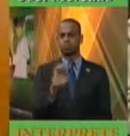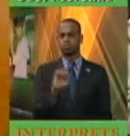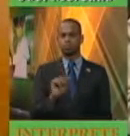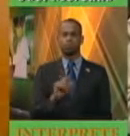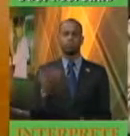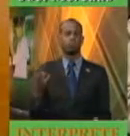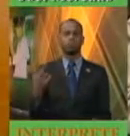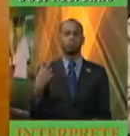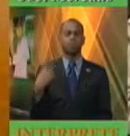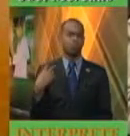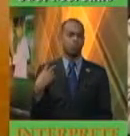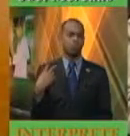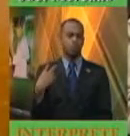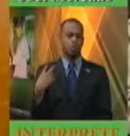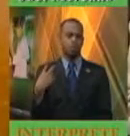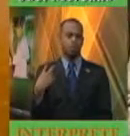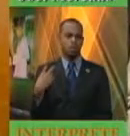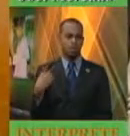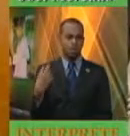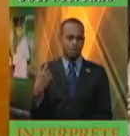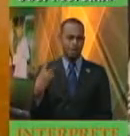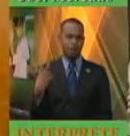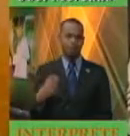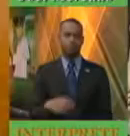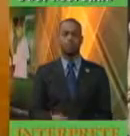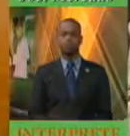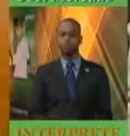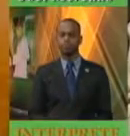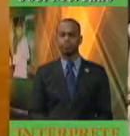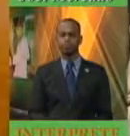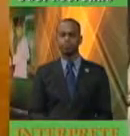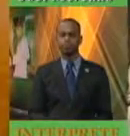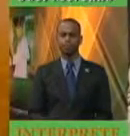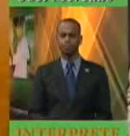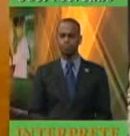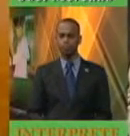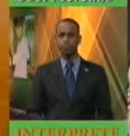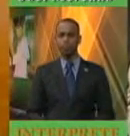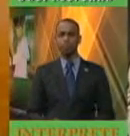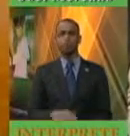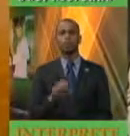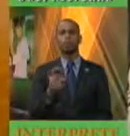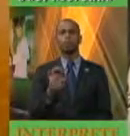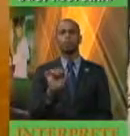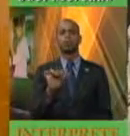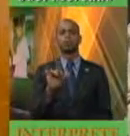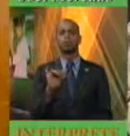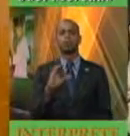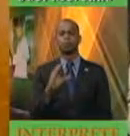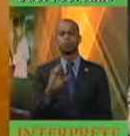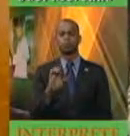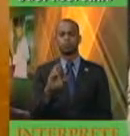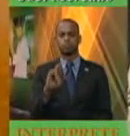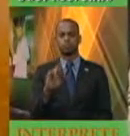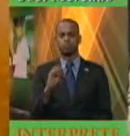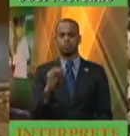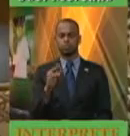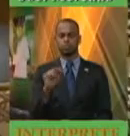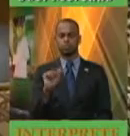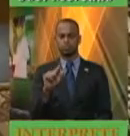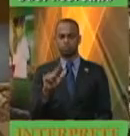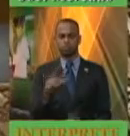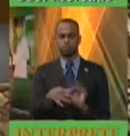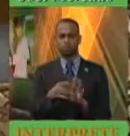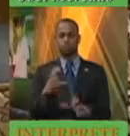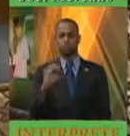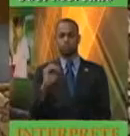cabecera, que es Nagua, ¿verdad, Así Yandra? Así que aquí está Yandra, enlace regional del CONADIS es. Sí, sería, así